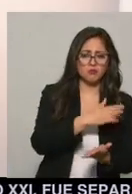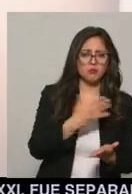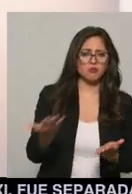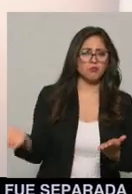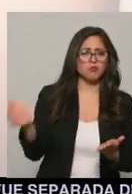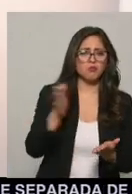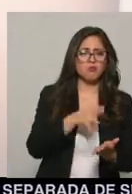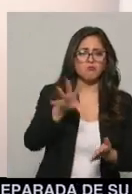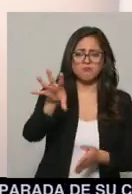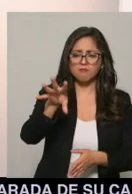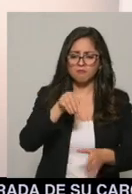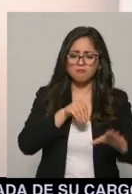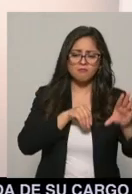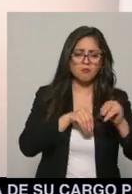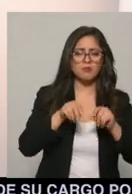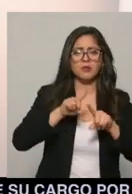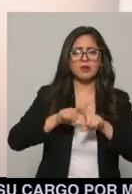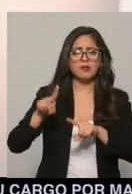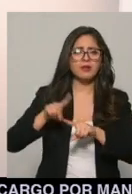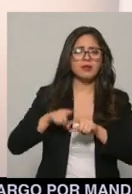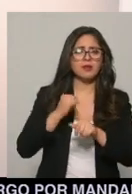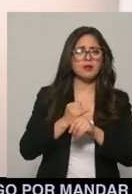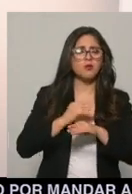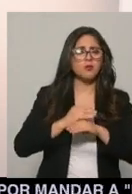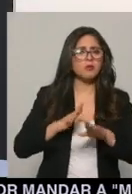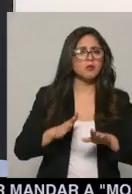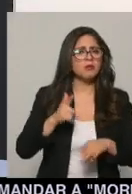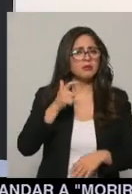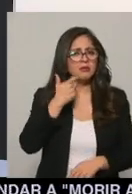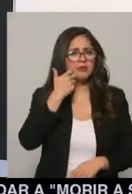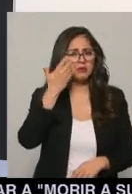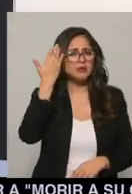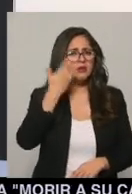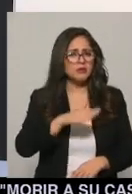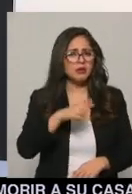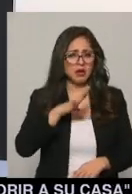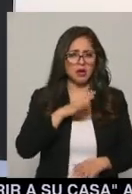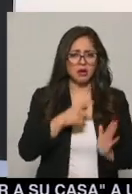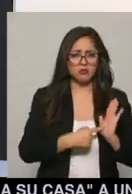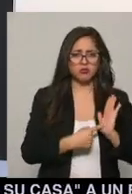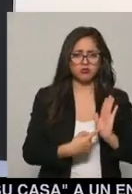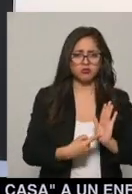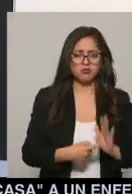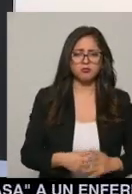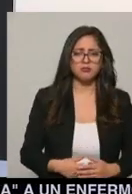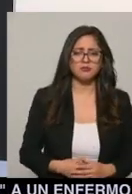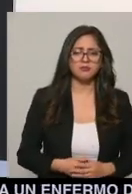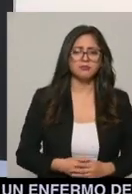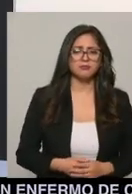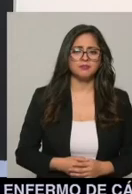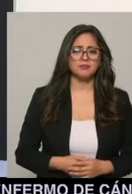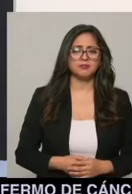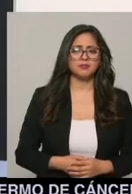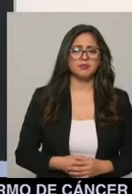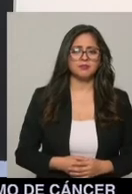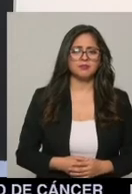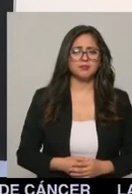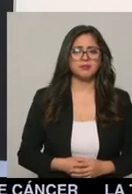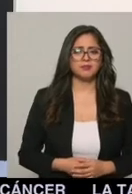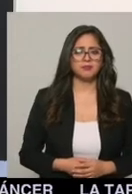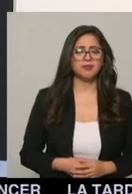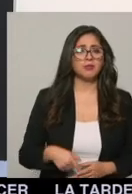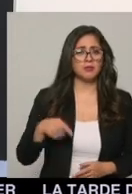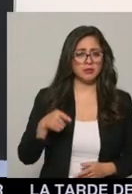recopilando muchísima información al respecto. Si nos puedes ampliar, ahí lo traes, ¿verdad? Sí, bueno, este es el